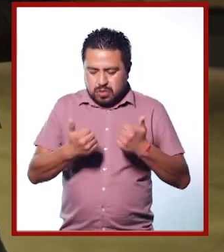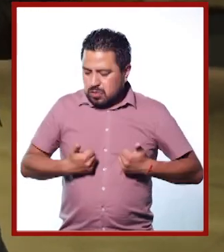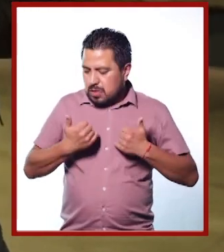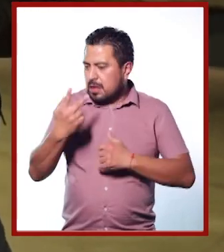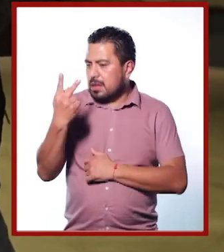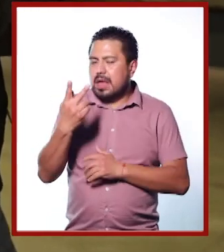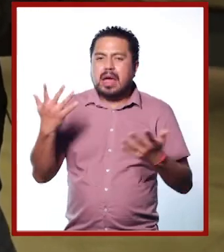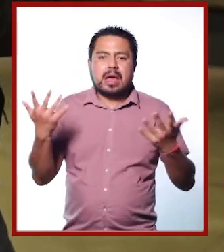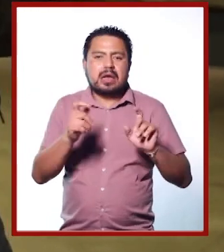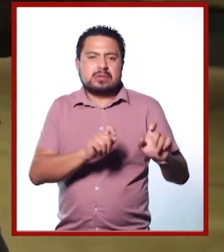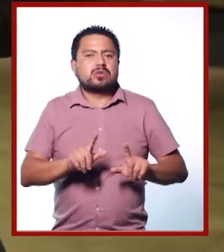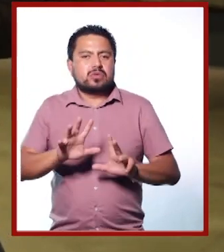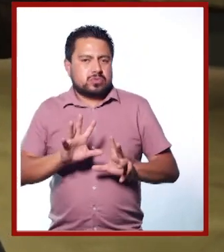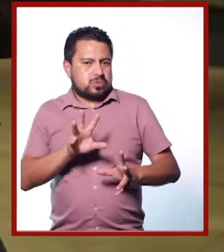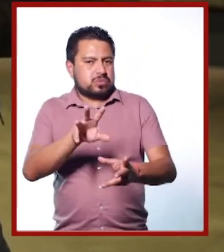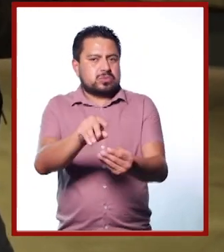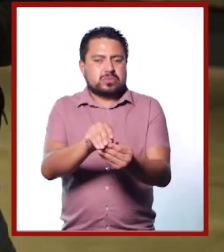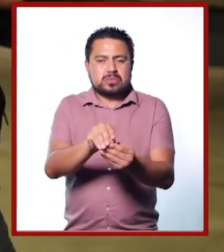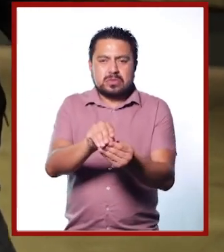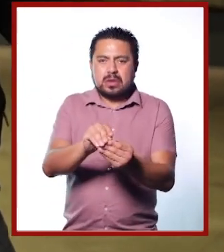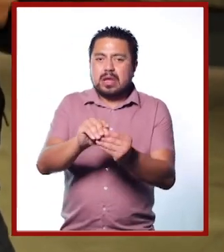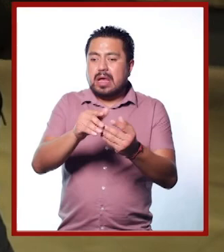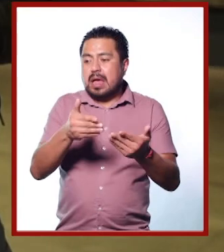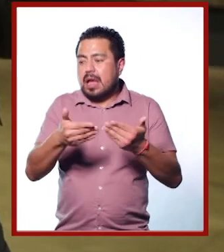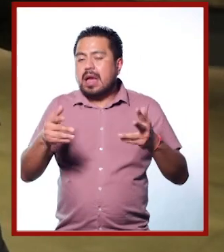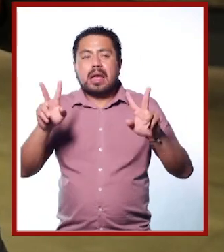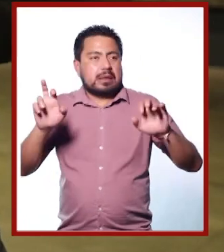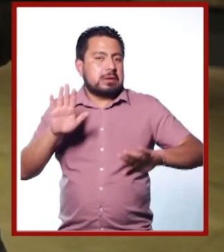con Jóvenes en TV y hagan este programa suyo. A